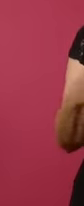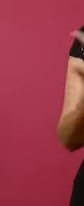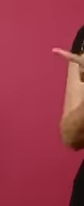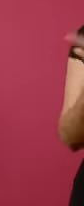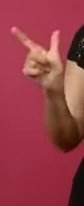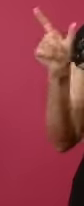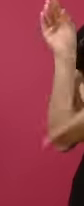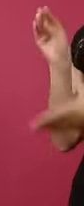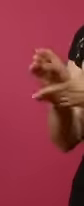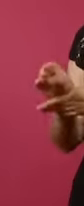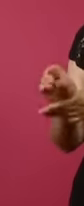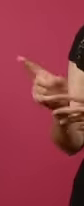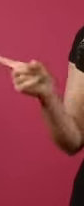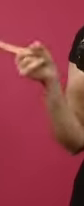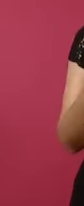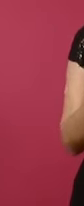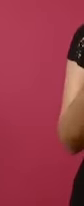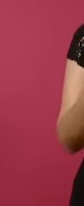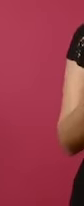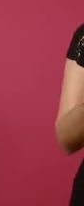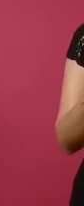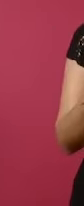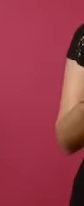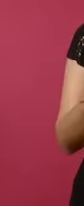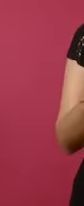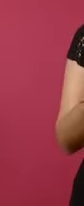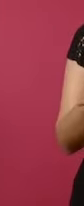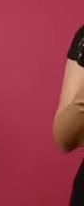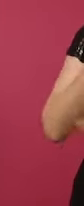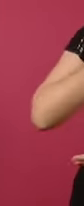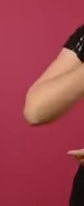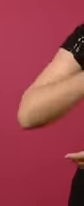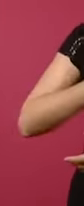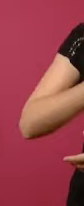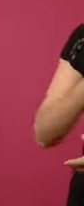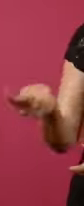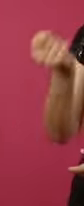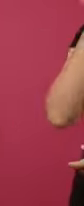si la educación no es para la justicia,